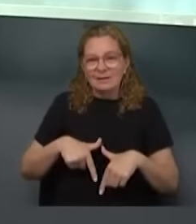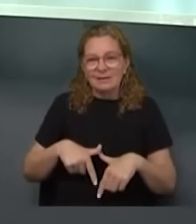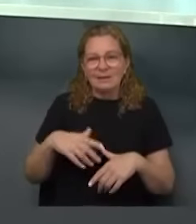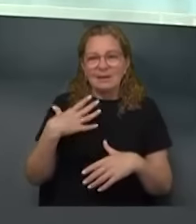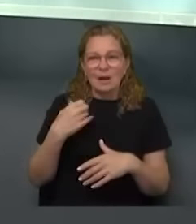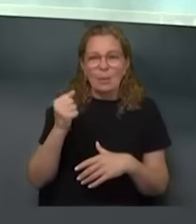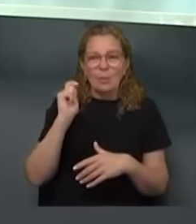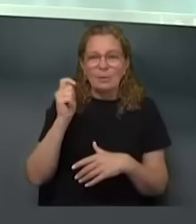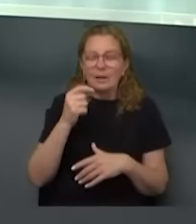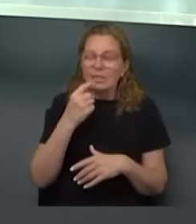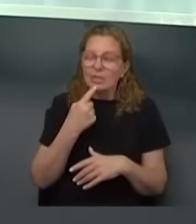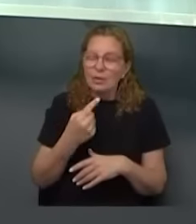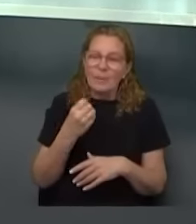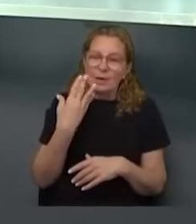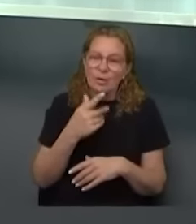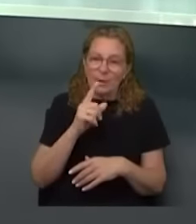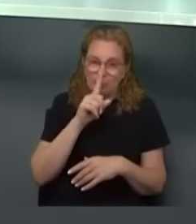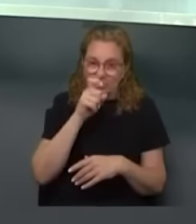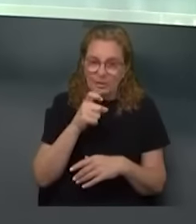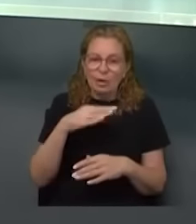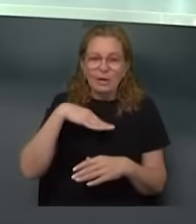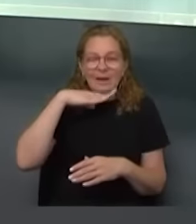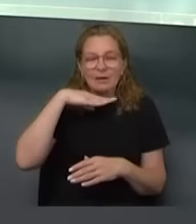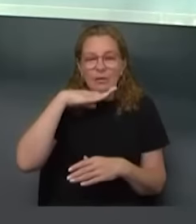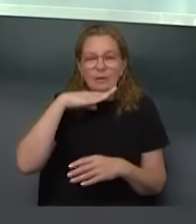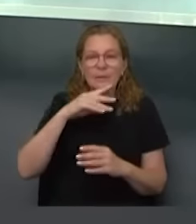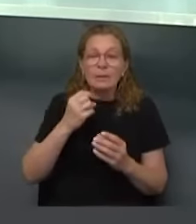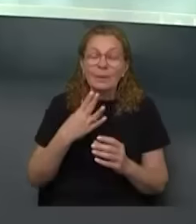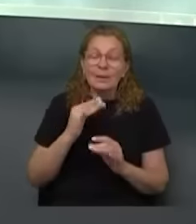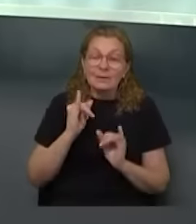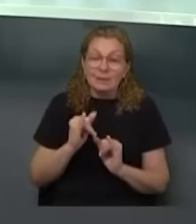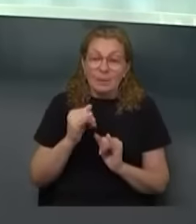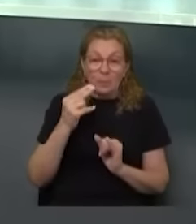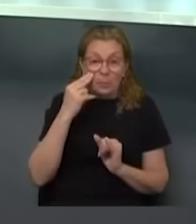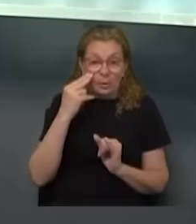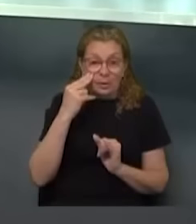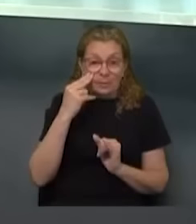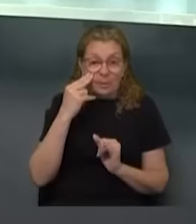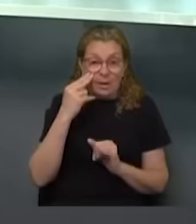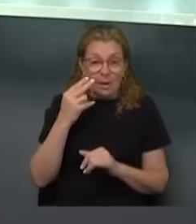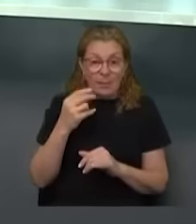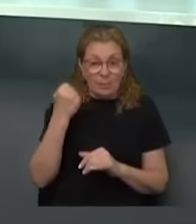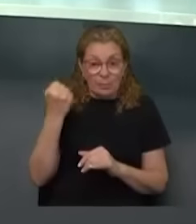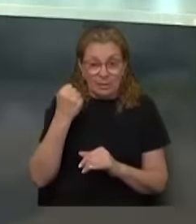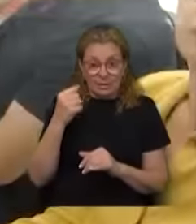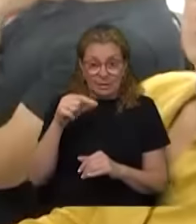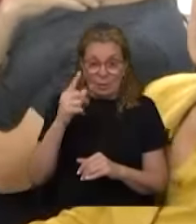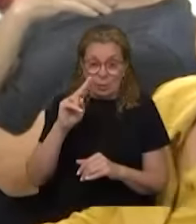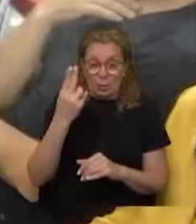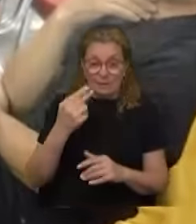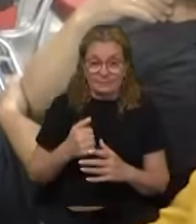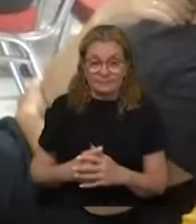habido mejoras sobre todo en Montevideo Y canelones aunque sigue siendo un problema prevalente en el